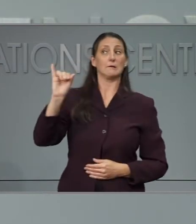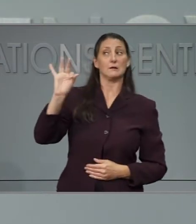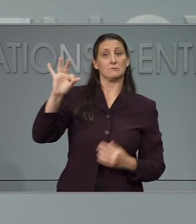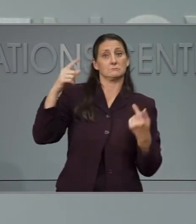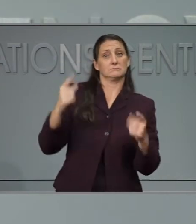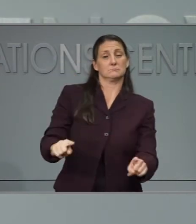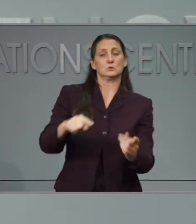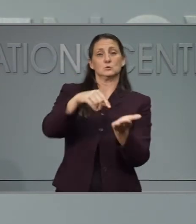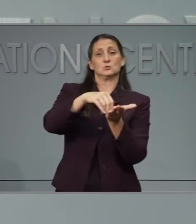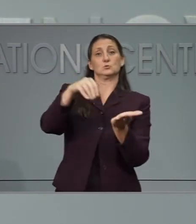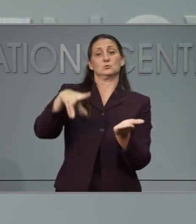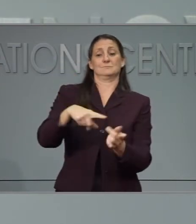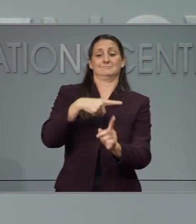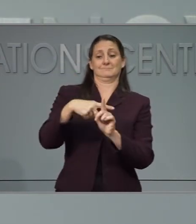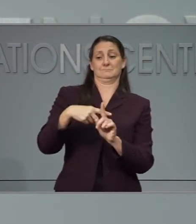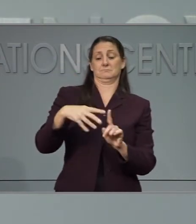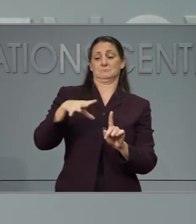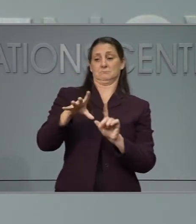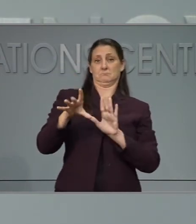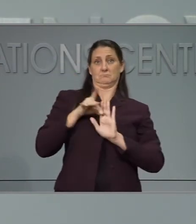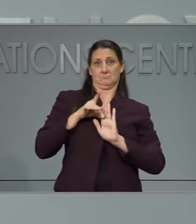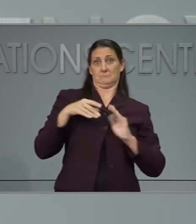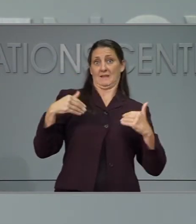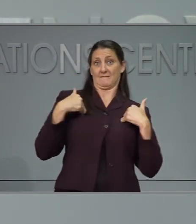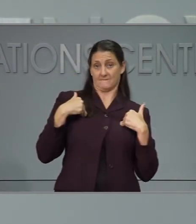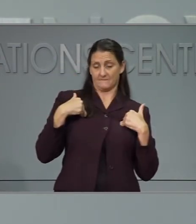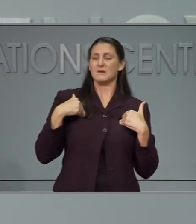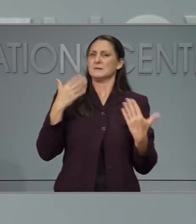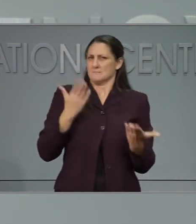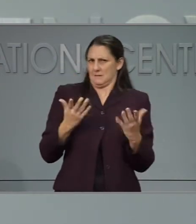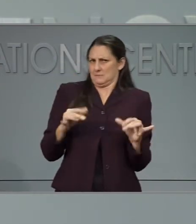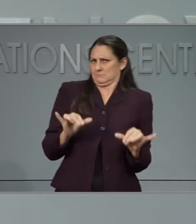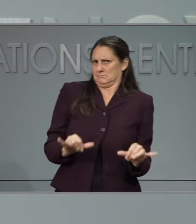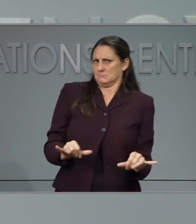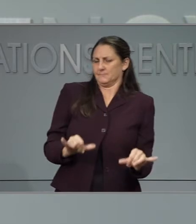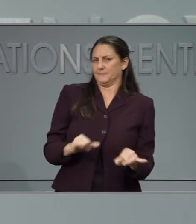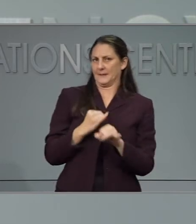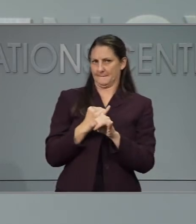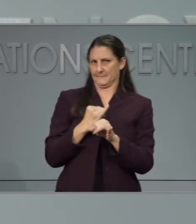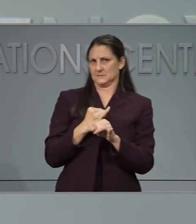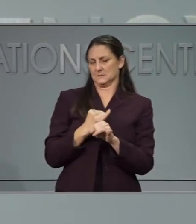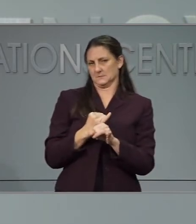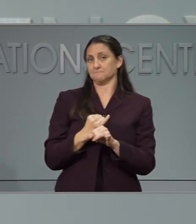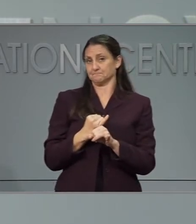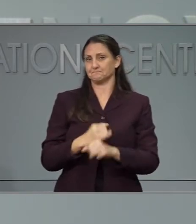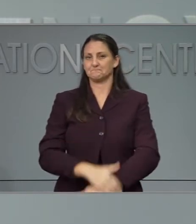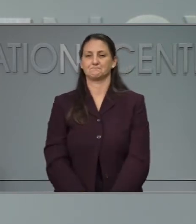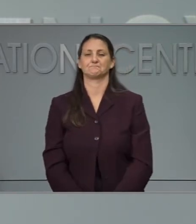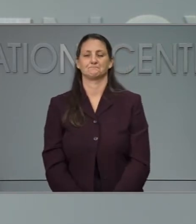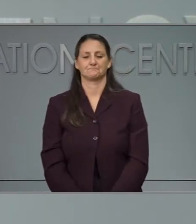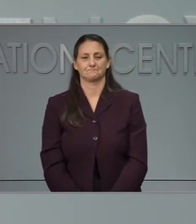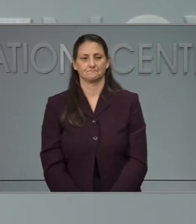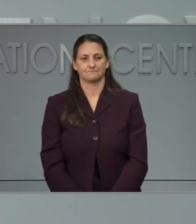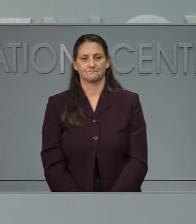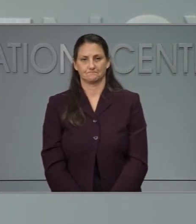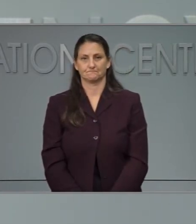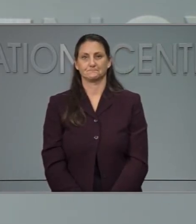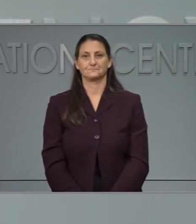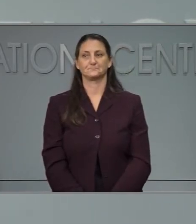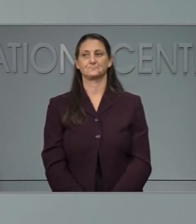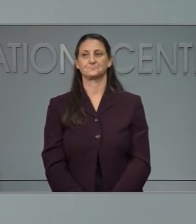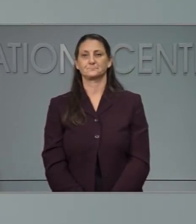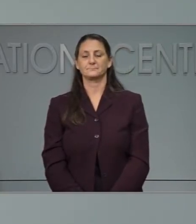resultado positivo que se queden en el campus hasta que mejoren, para que no siga transmitiéndose el virus.